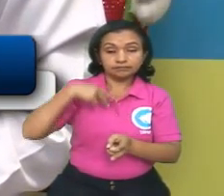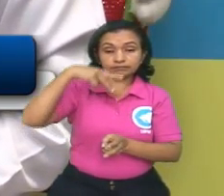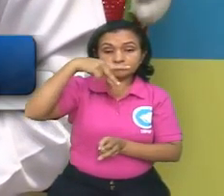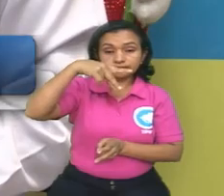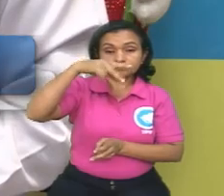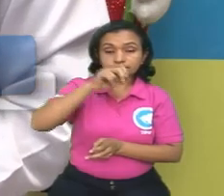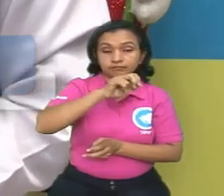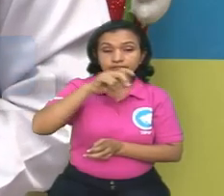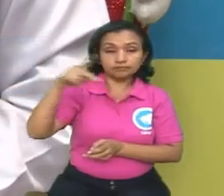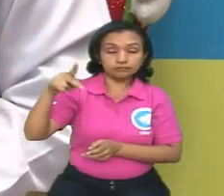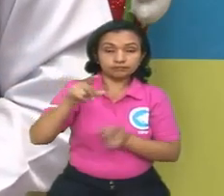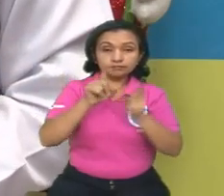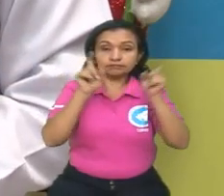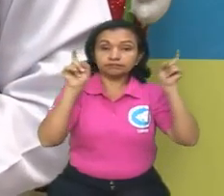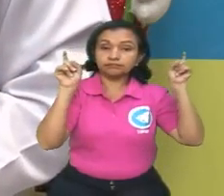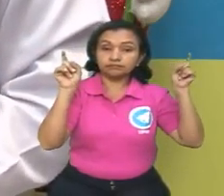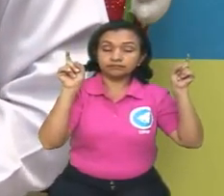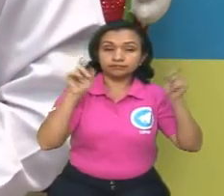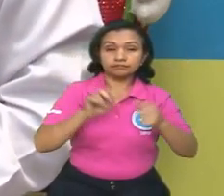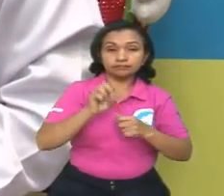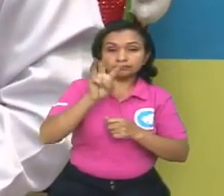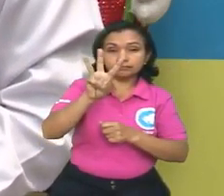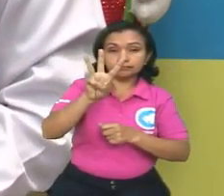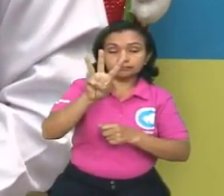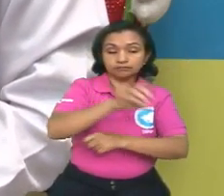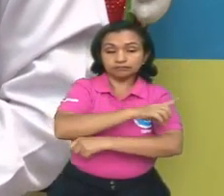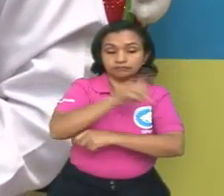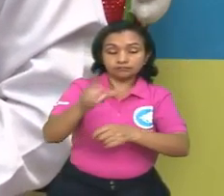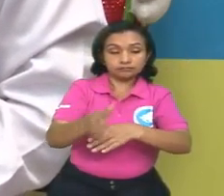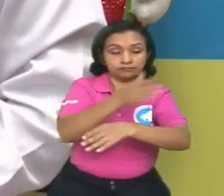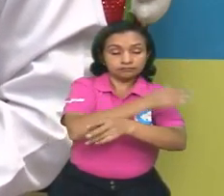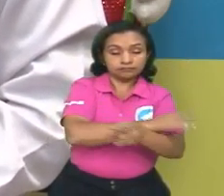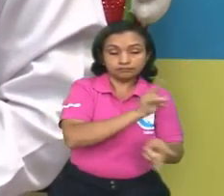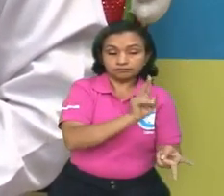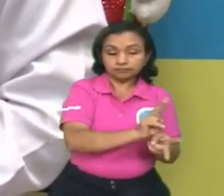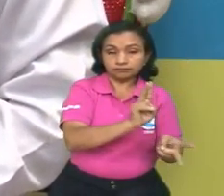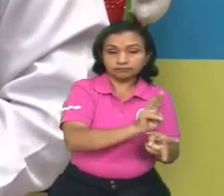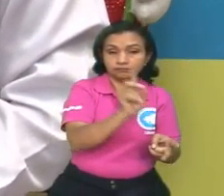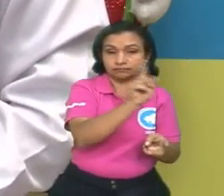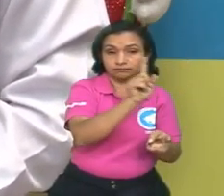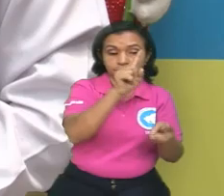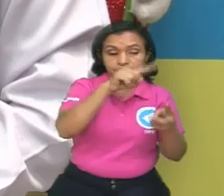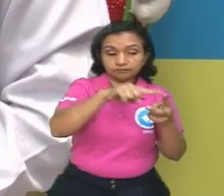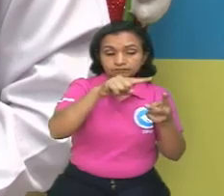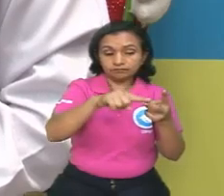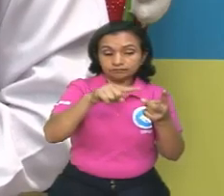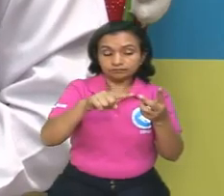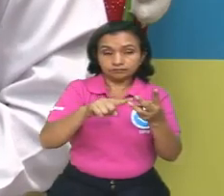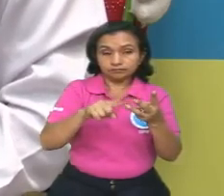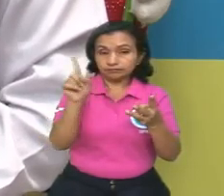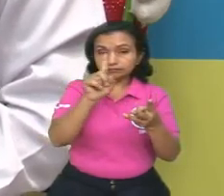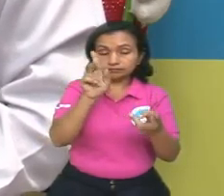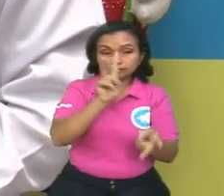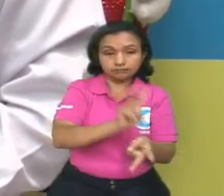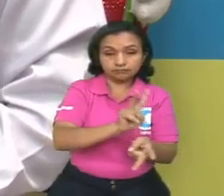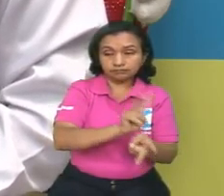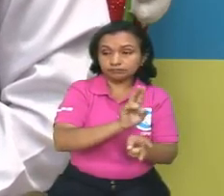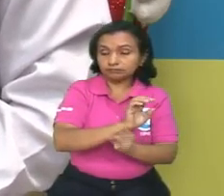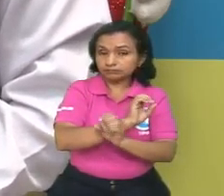¿Cuándo? Cuando no haya tenido por lo menos 3 días después de tener relaciones sexuales, es decir, que no hayan restos de semen en la